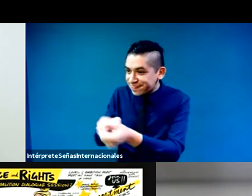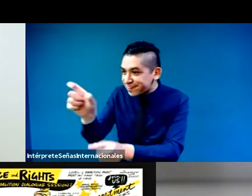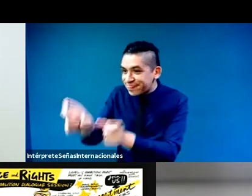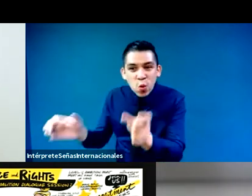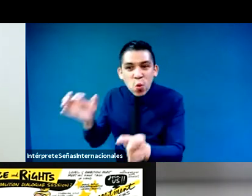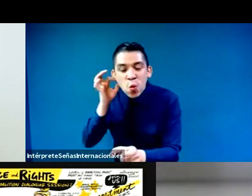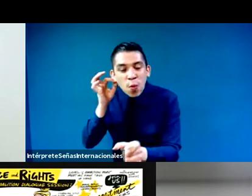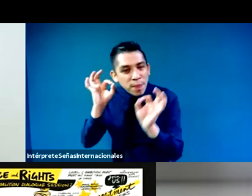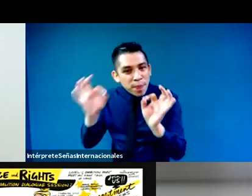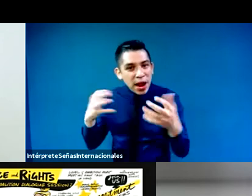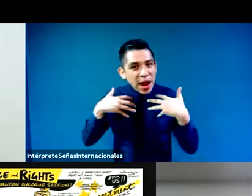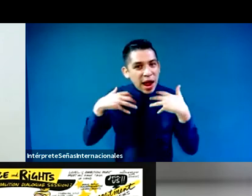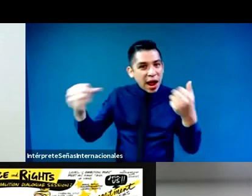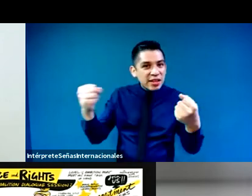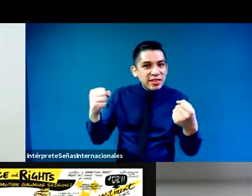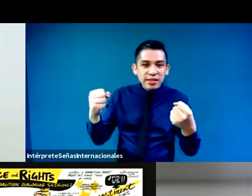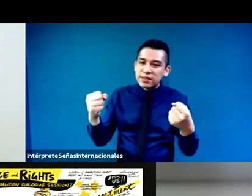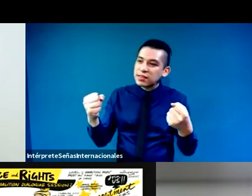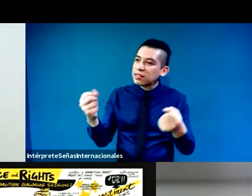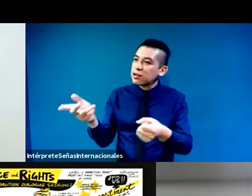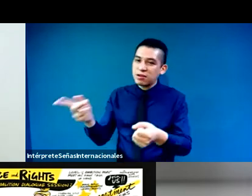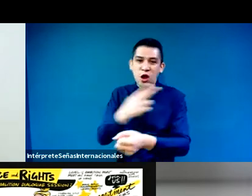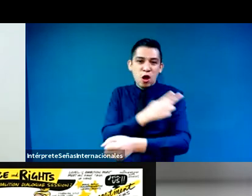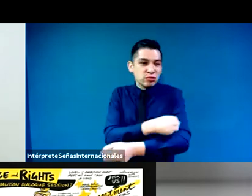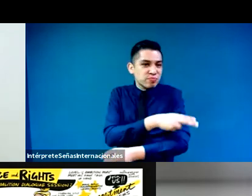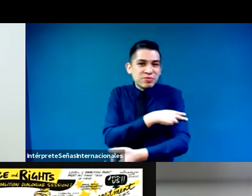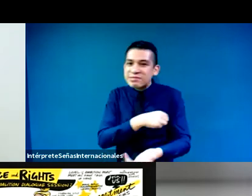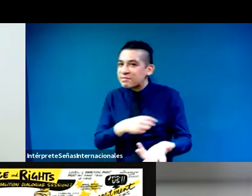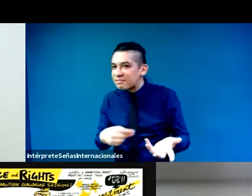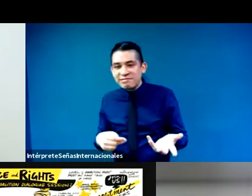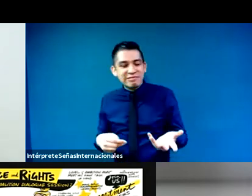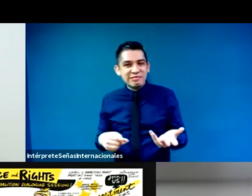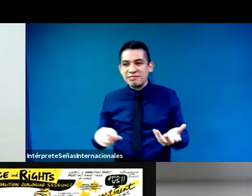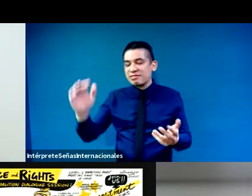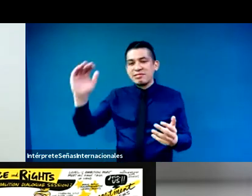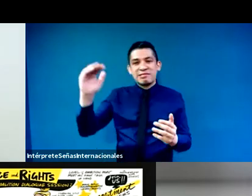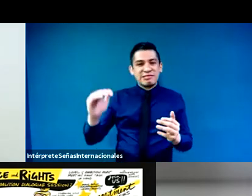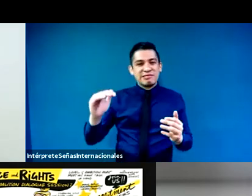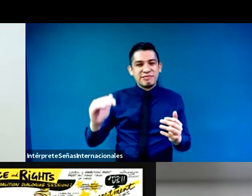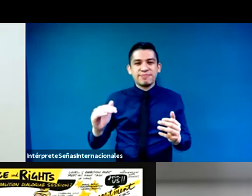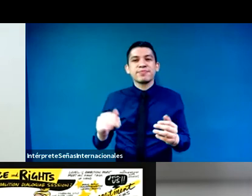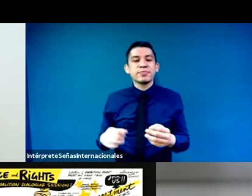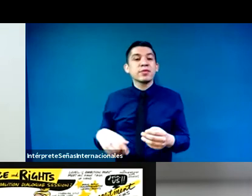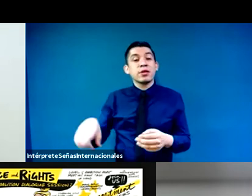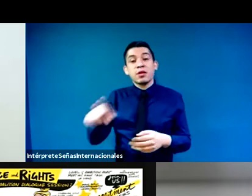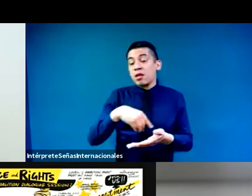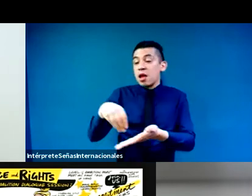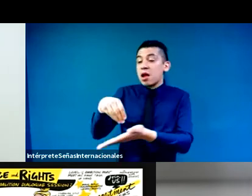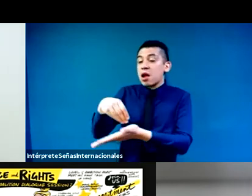social, experimentando tasas de cobertura más bajas y niveles de prestaciones sustancialmente